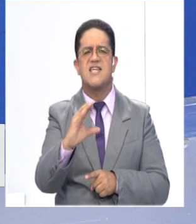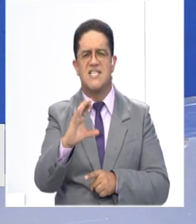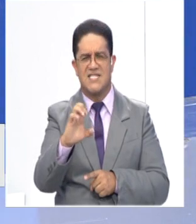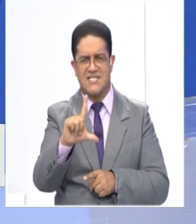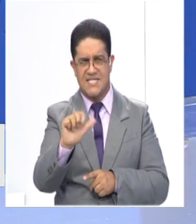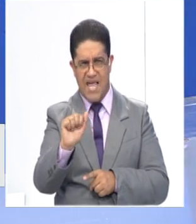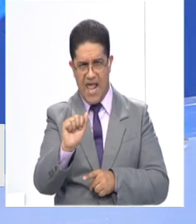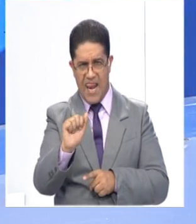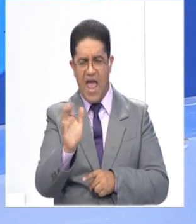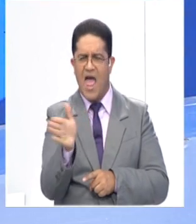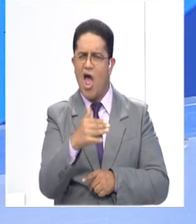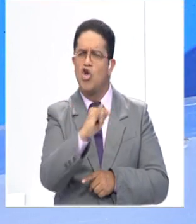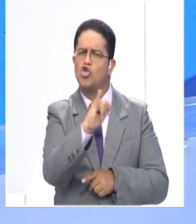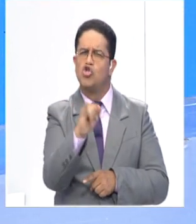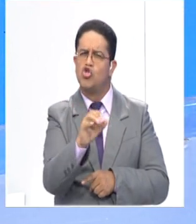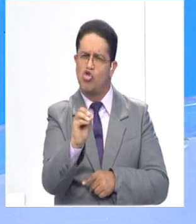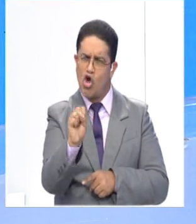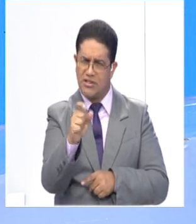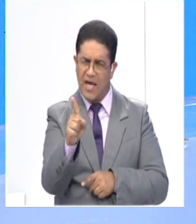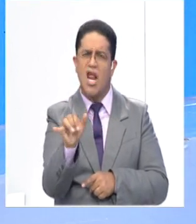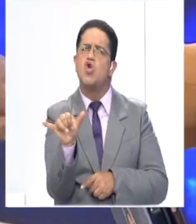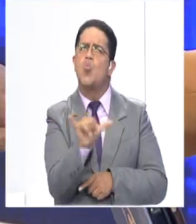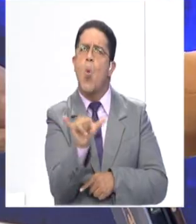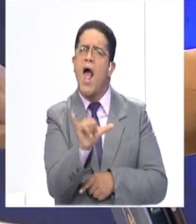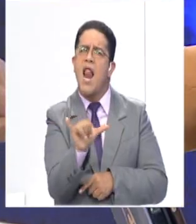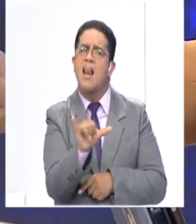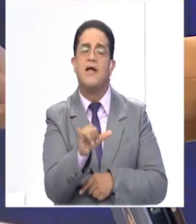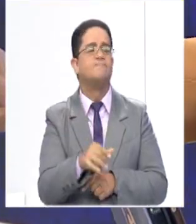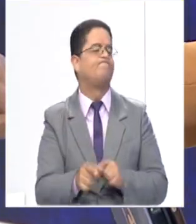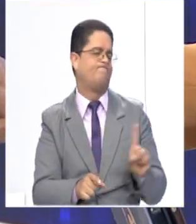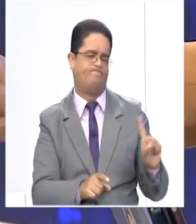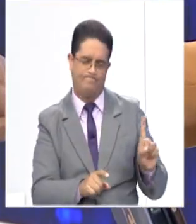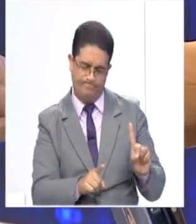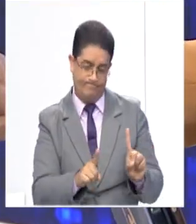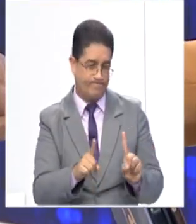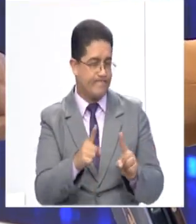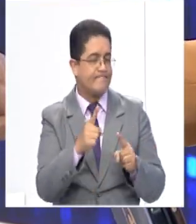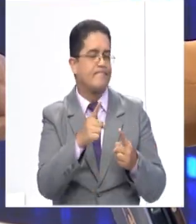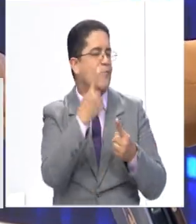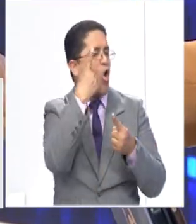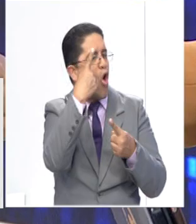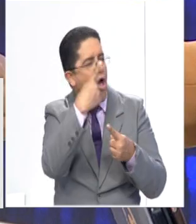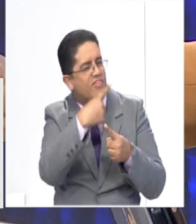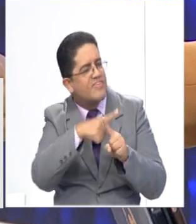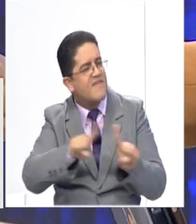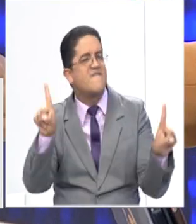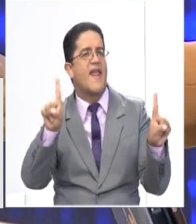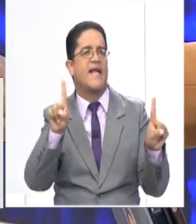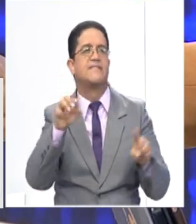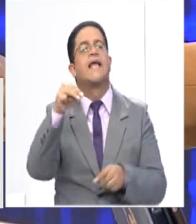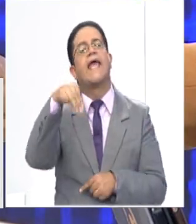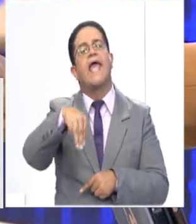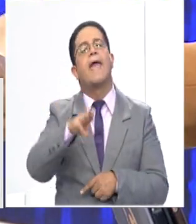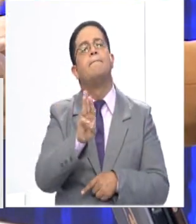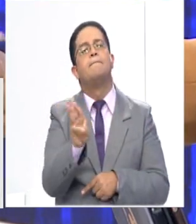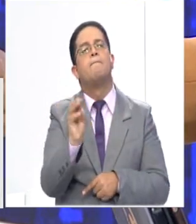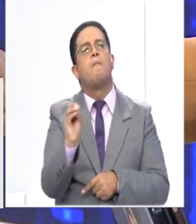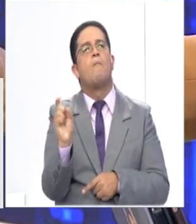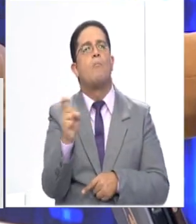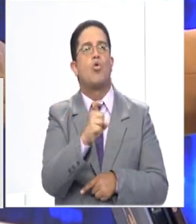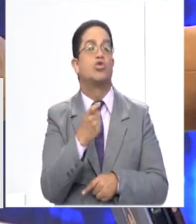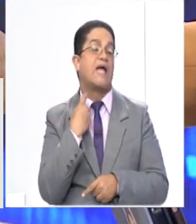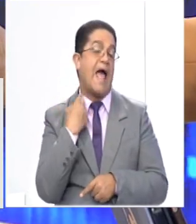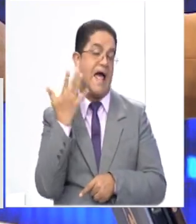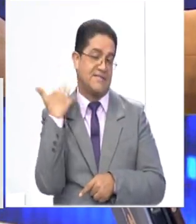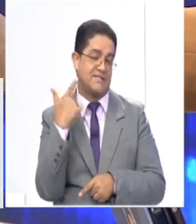¿Esto se repite? No, la varicela zóster es un virus totalmente distinto al Mpox o Mpox, antiguamente llamada